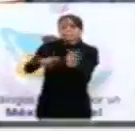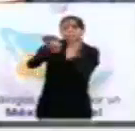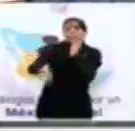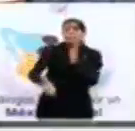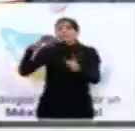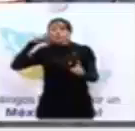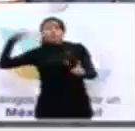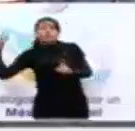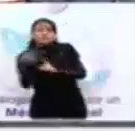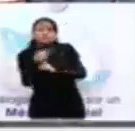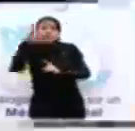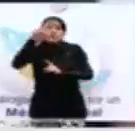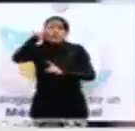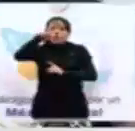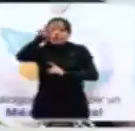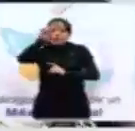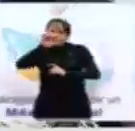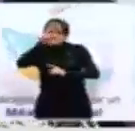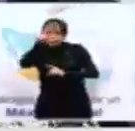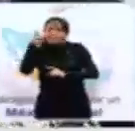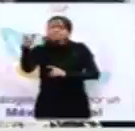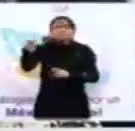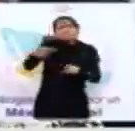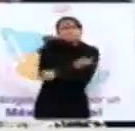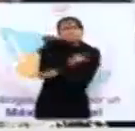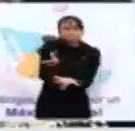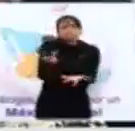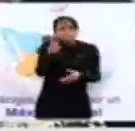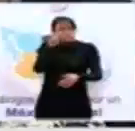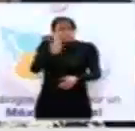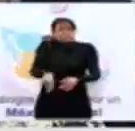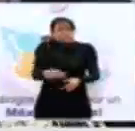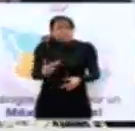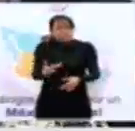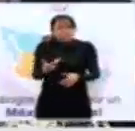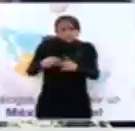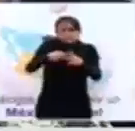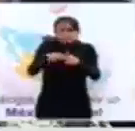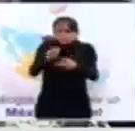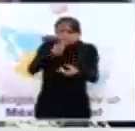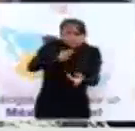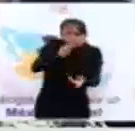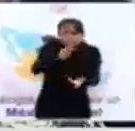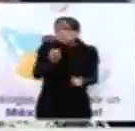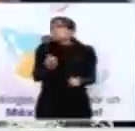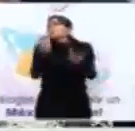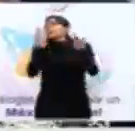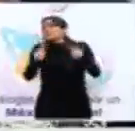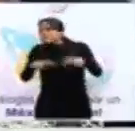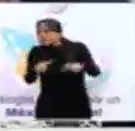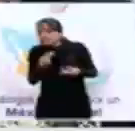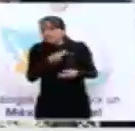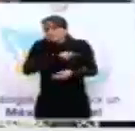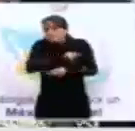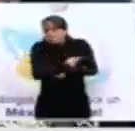esos números, que son números realmente significativos y de impacto en términos de pobreza y en